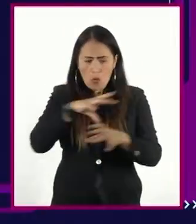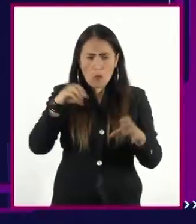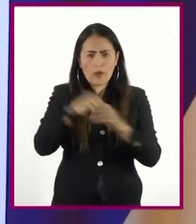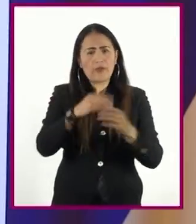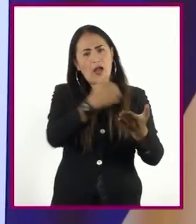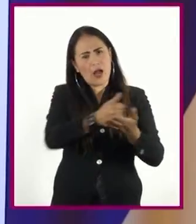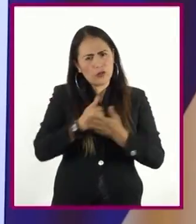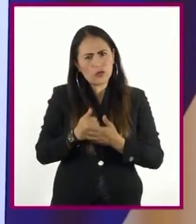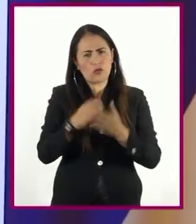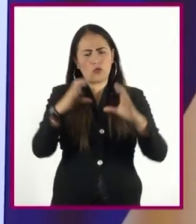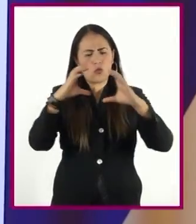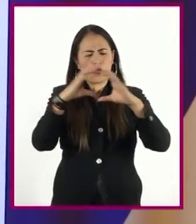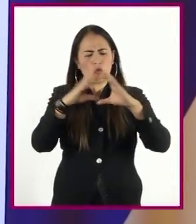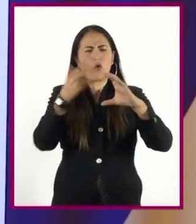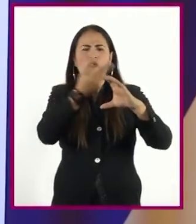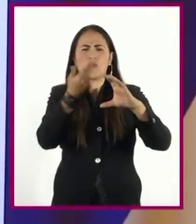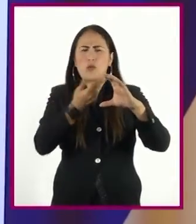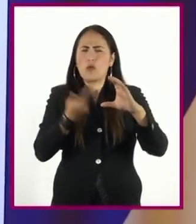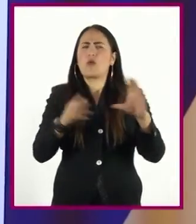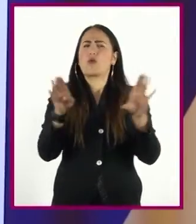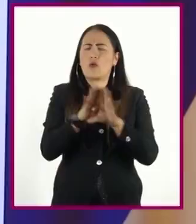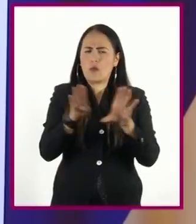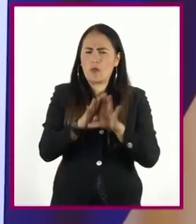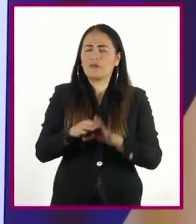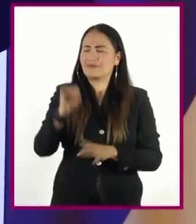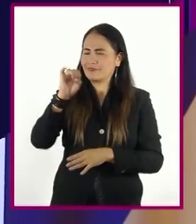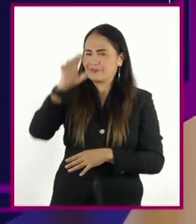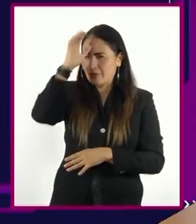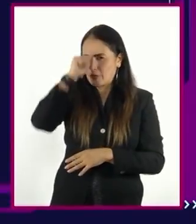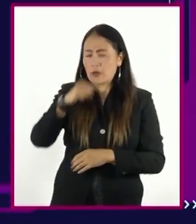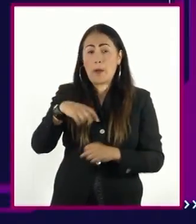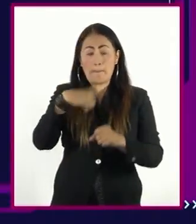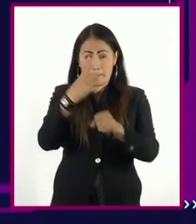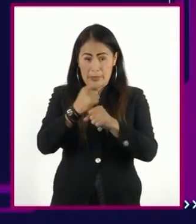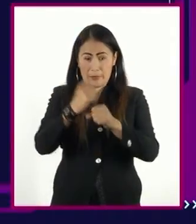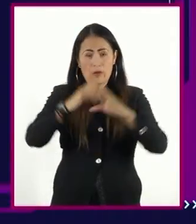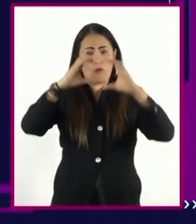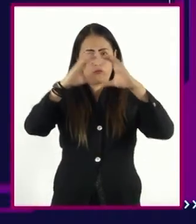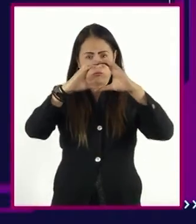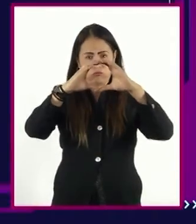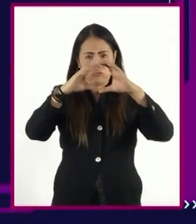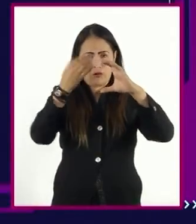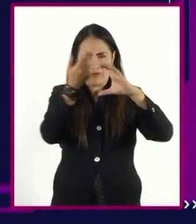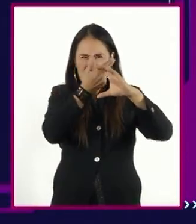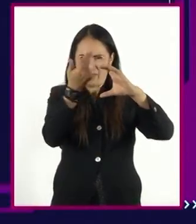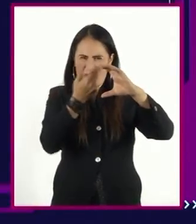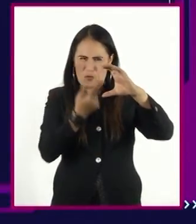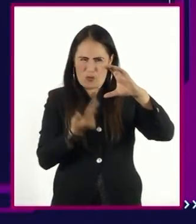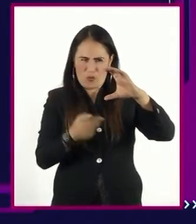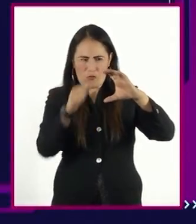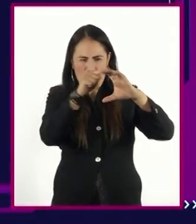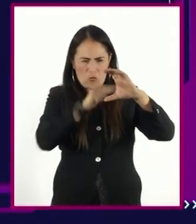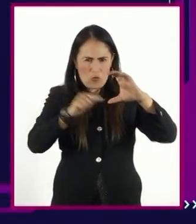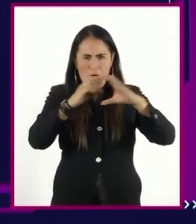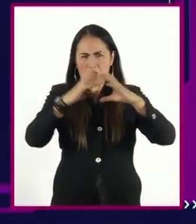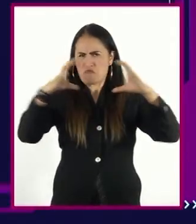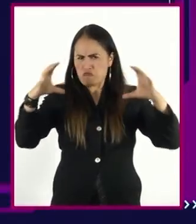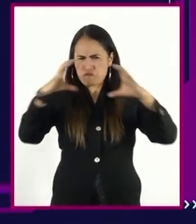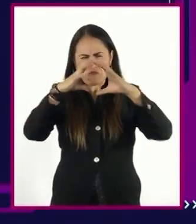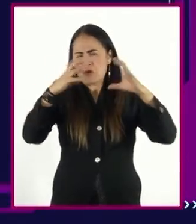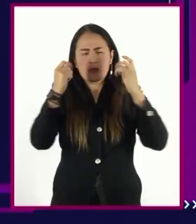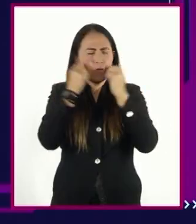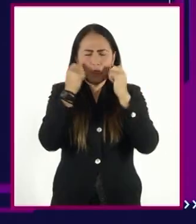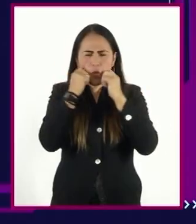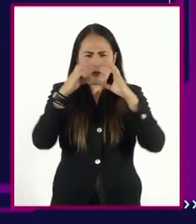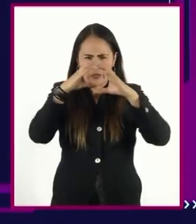gráfica. Con mucho gusto, Daniel. Primero debemos trazar una circunferencia. La medida es indistinta. Ubicamos